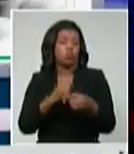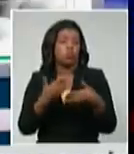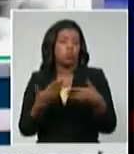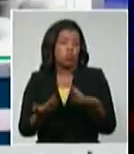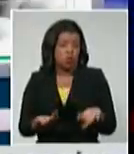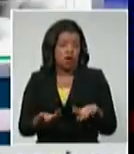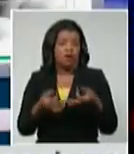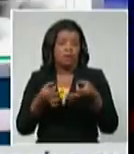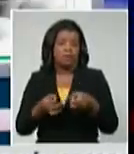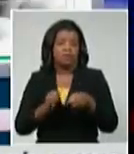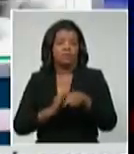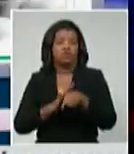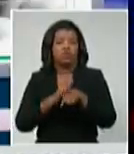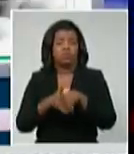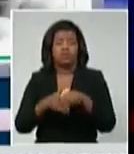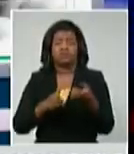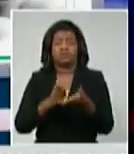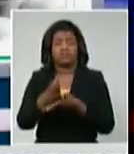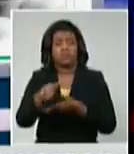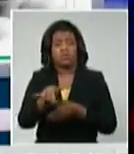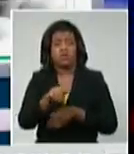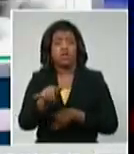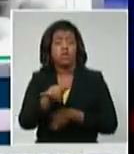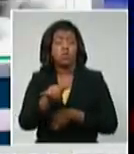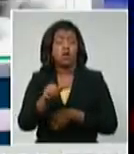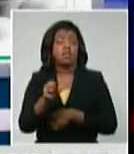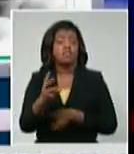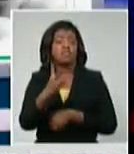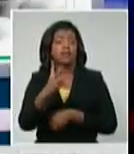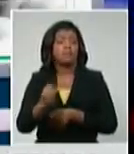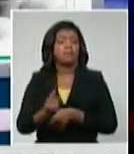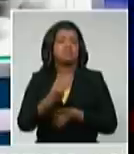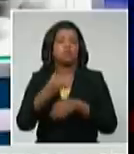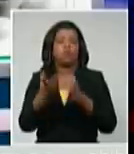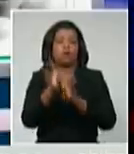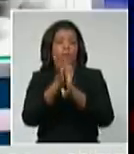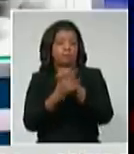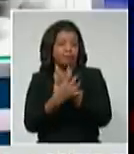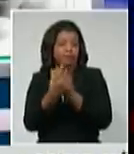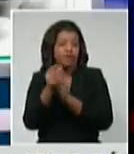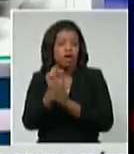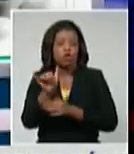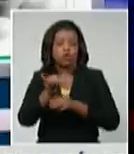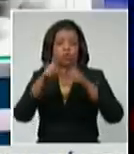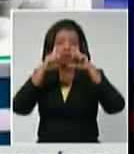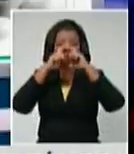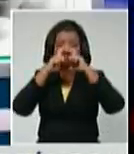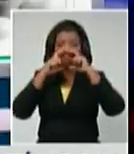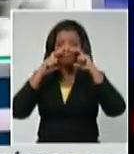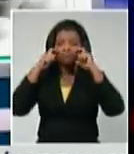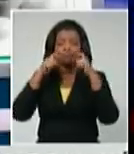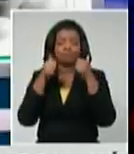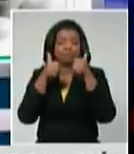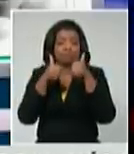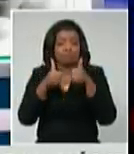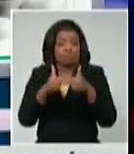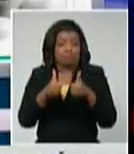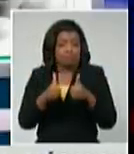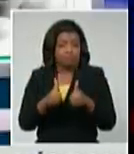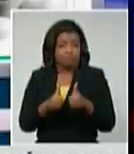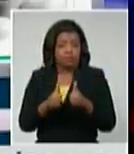que se mantienen y de las 3 reglas de oro: la desinfección de las manos, el uso correcto del nasobuco